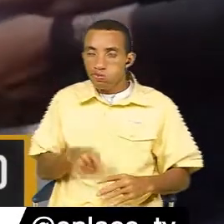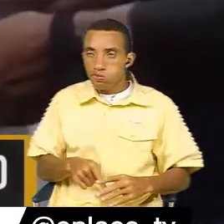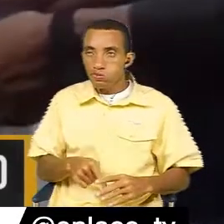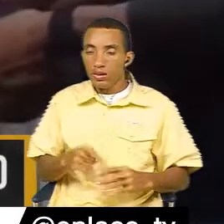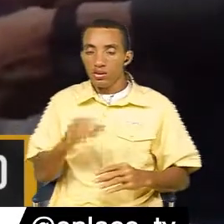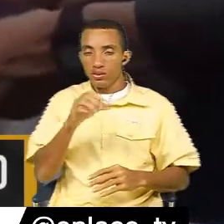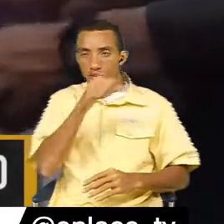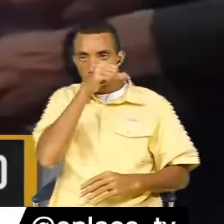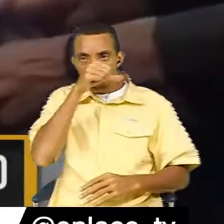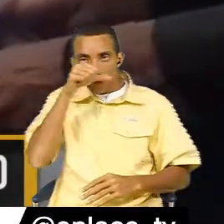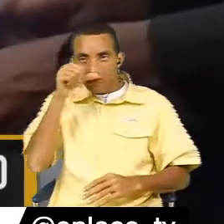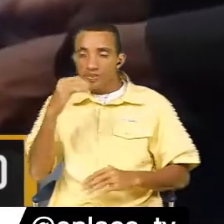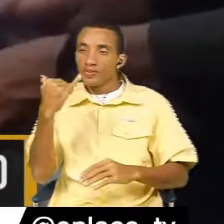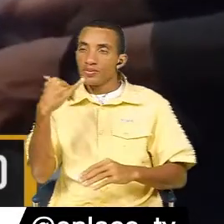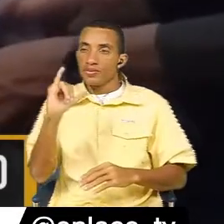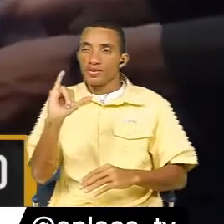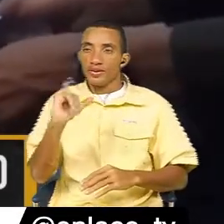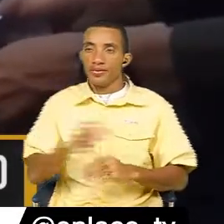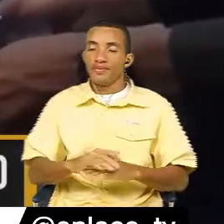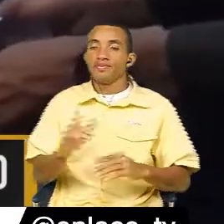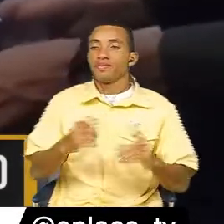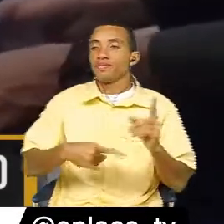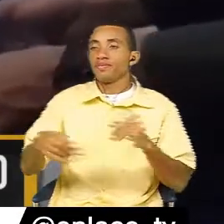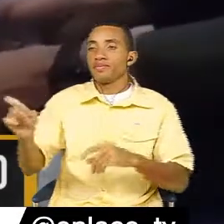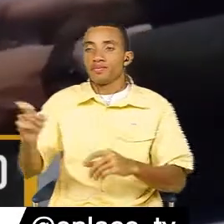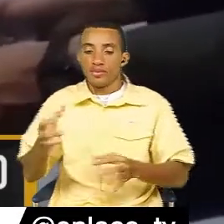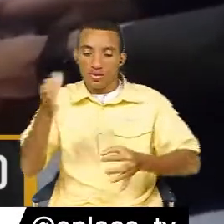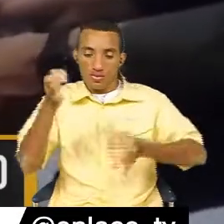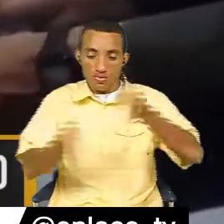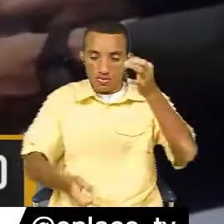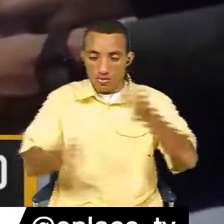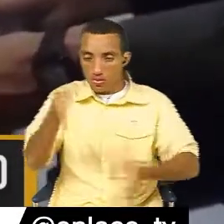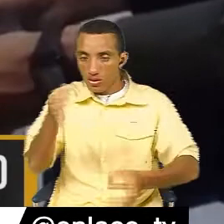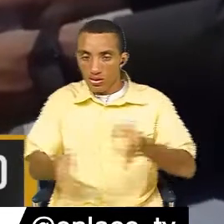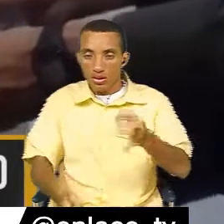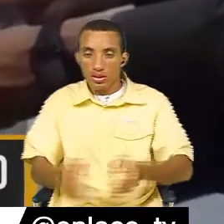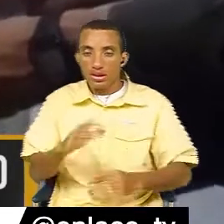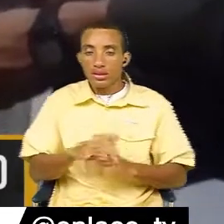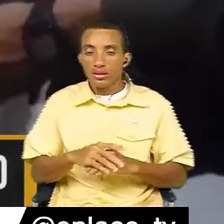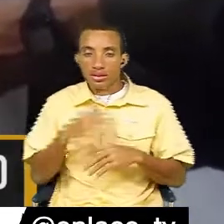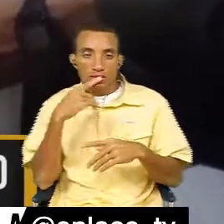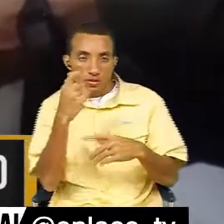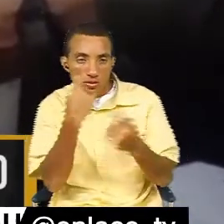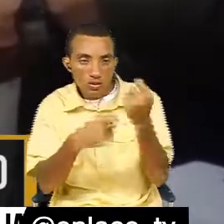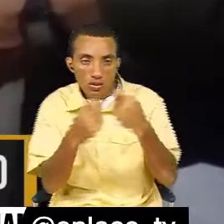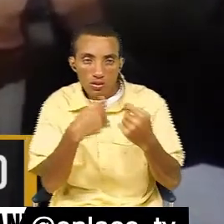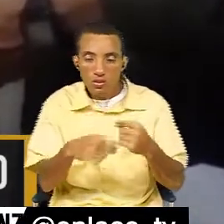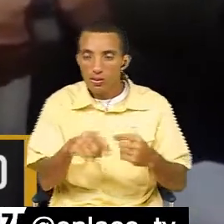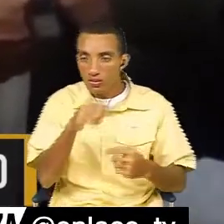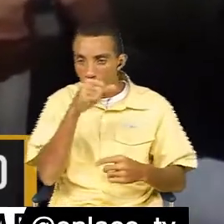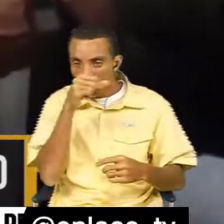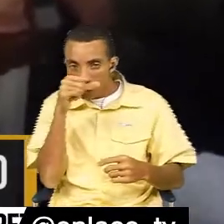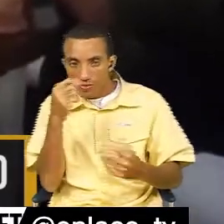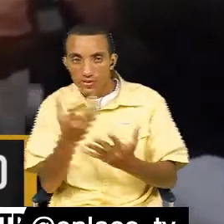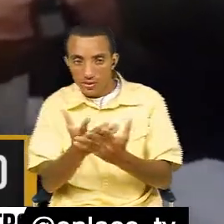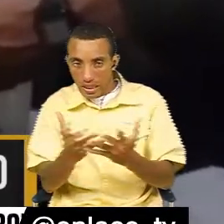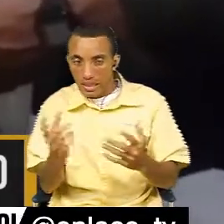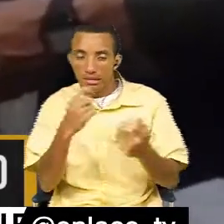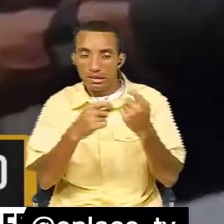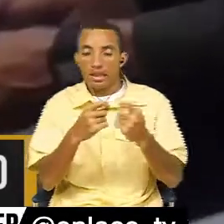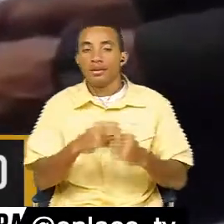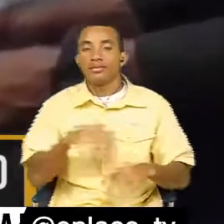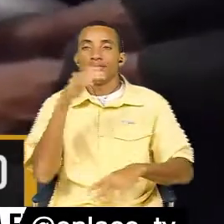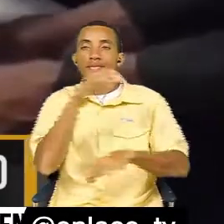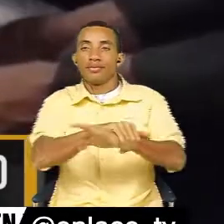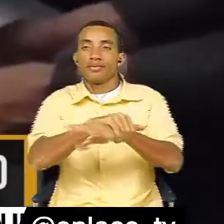la policía y llevado a un juez, quien definirá su proceso judicial por delitos de tráfico, fabricación o porte de estupefacientes. Con esta ya